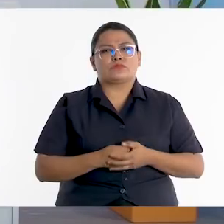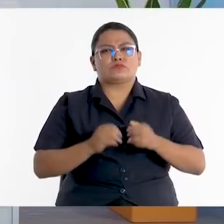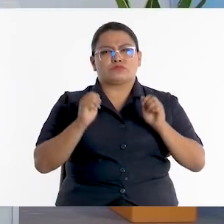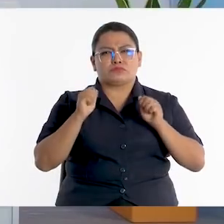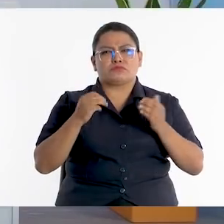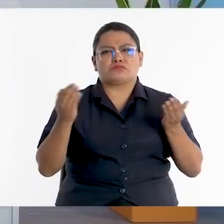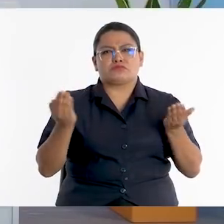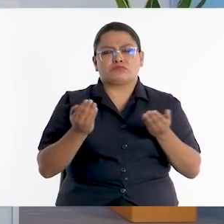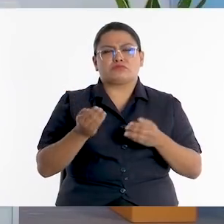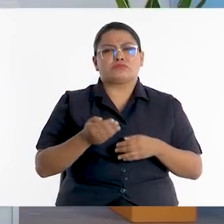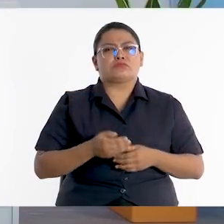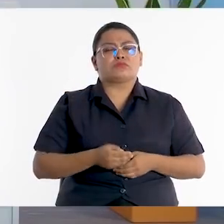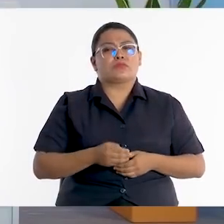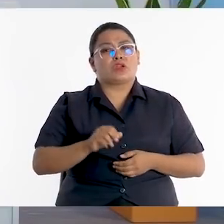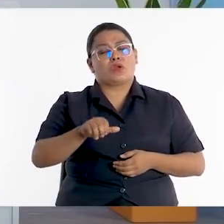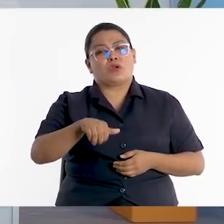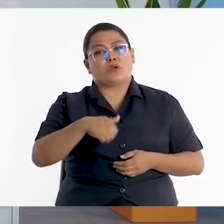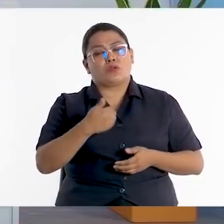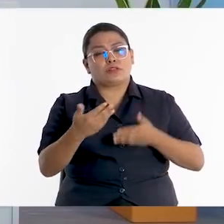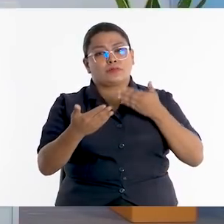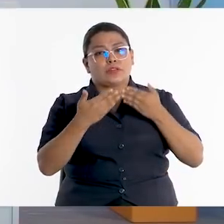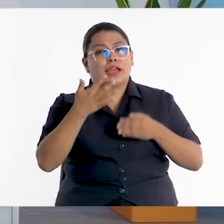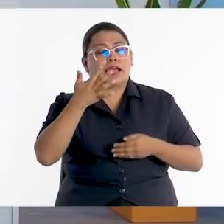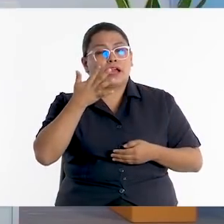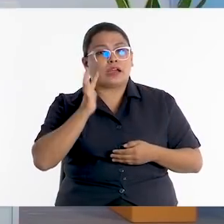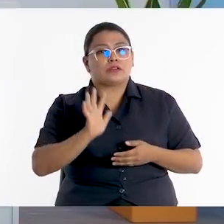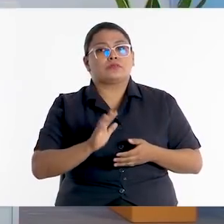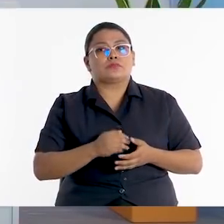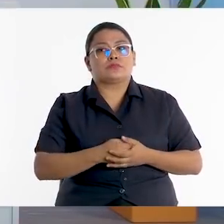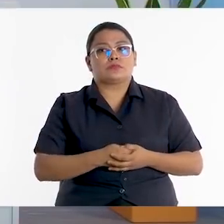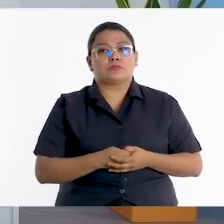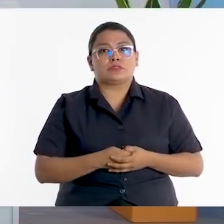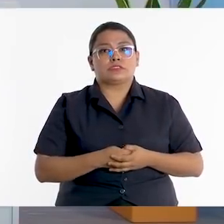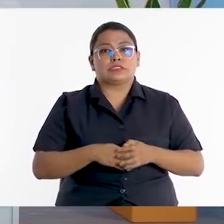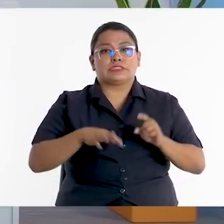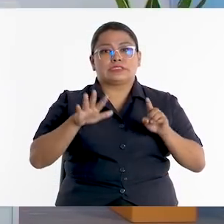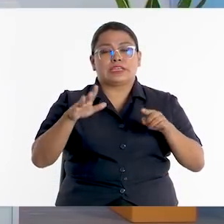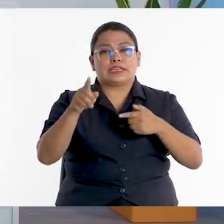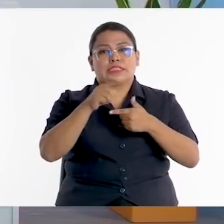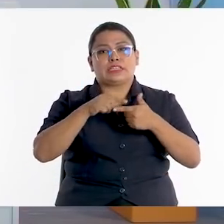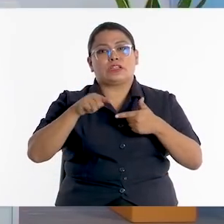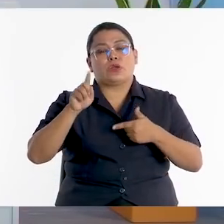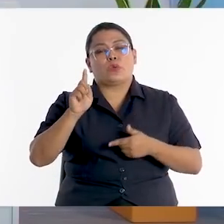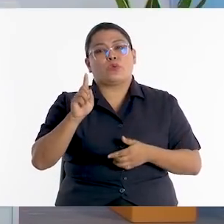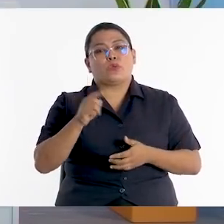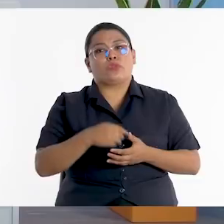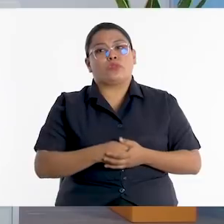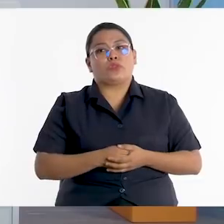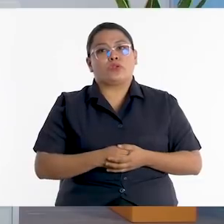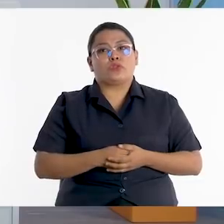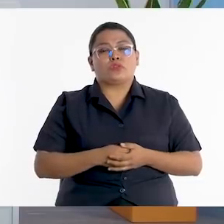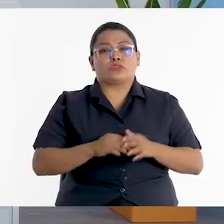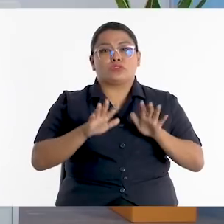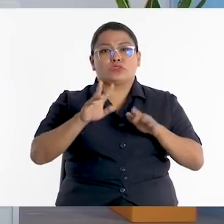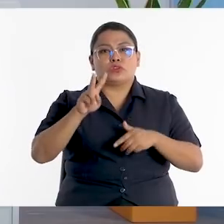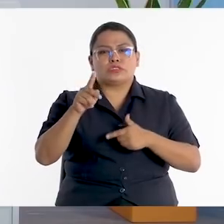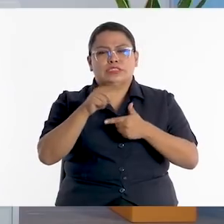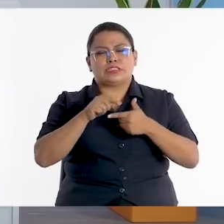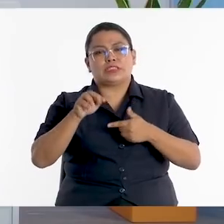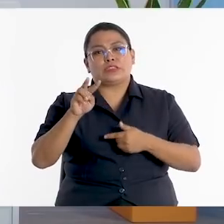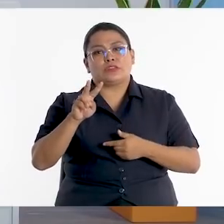Podríamos hacerlo también en otras direcciones. Por ejemplo, 6 entre 1, 12 entre